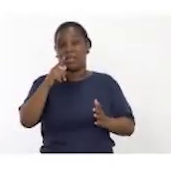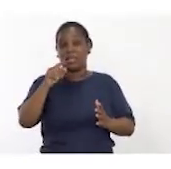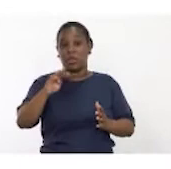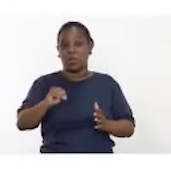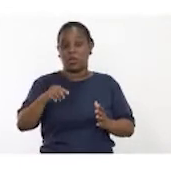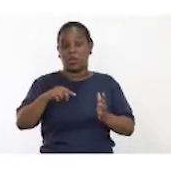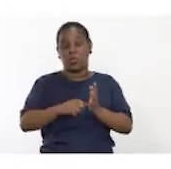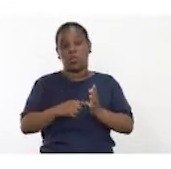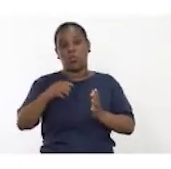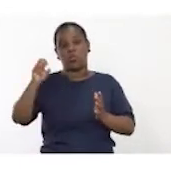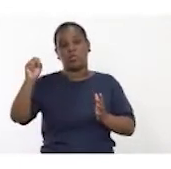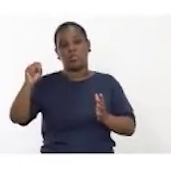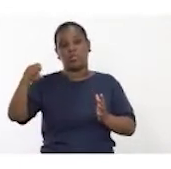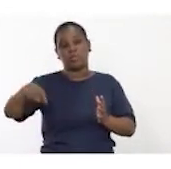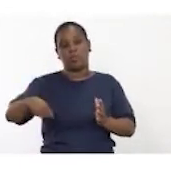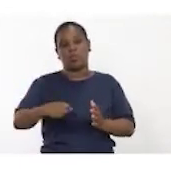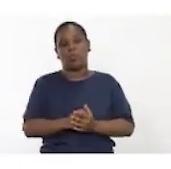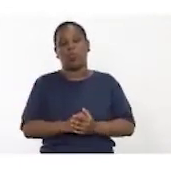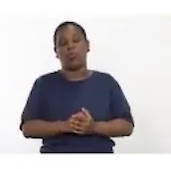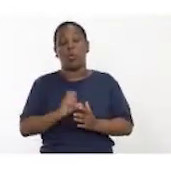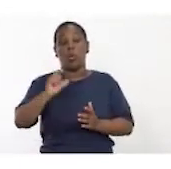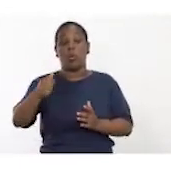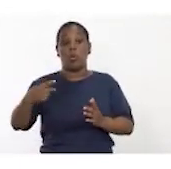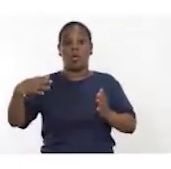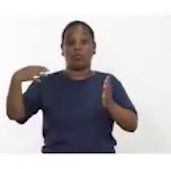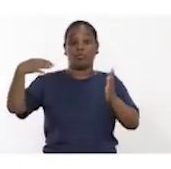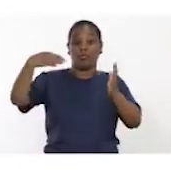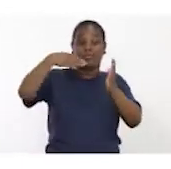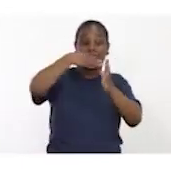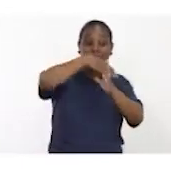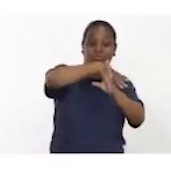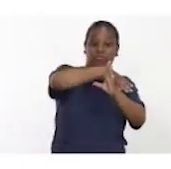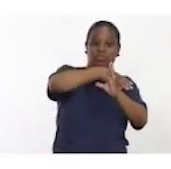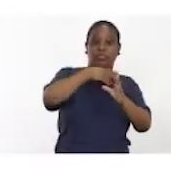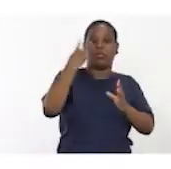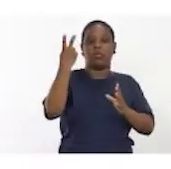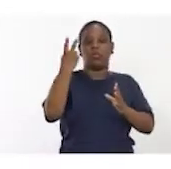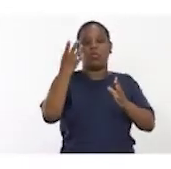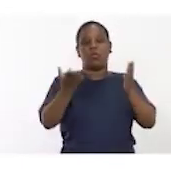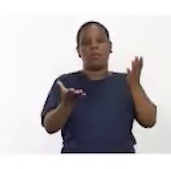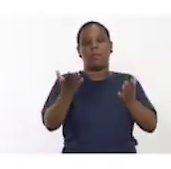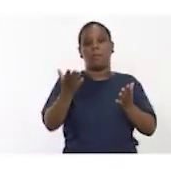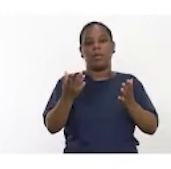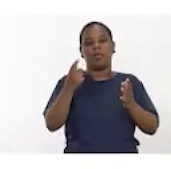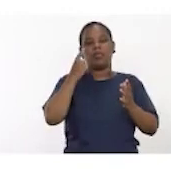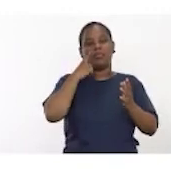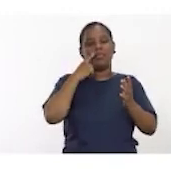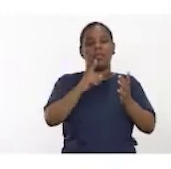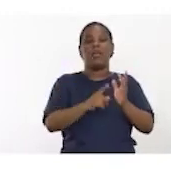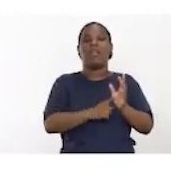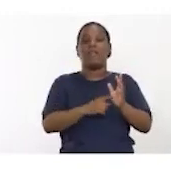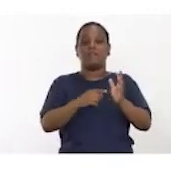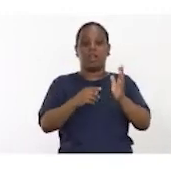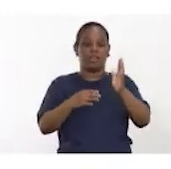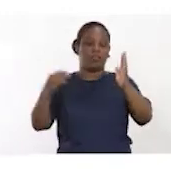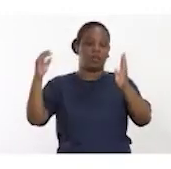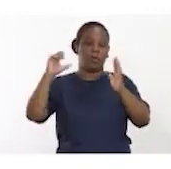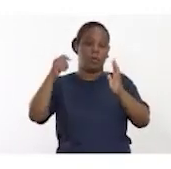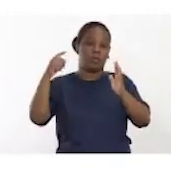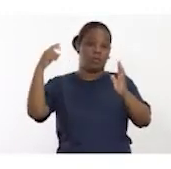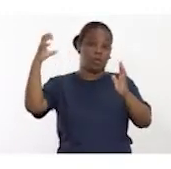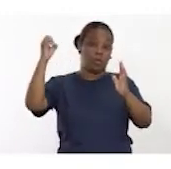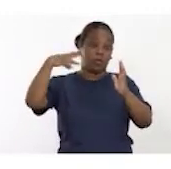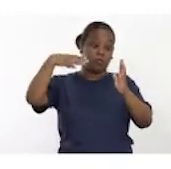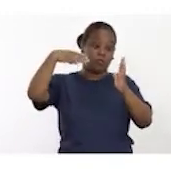por segundo. Cuando atraviesa la separación de dos medios, se refracta. Cuando la luz